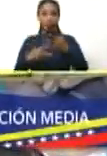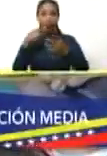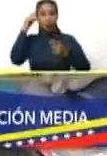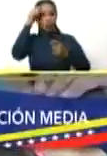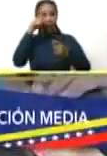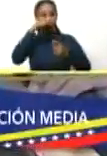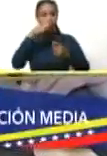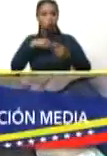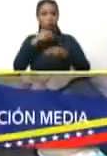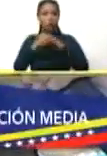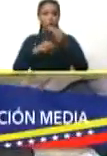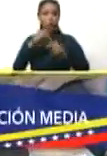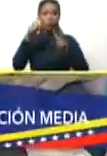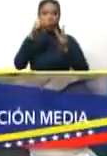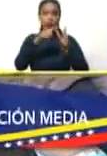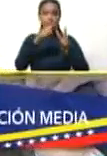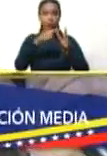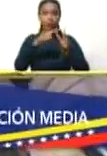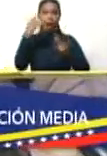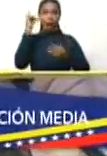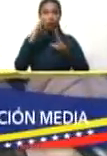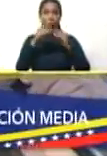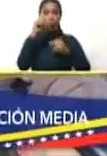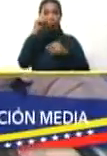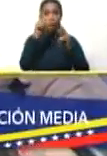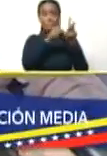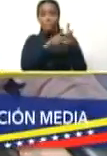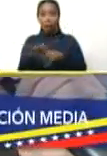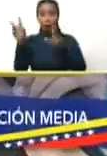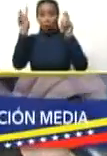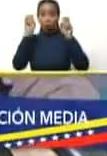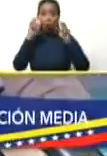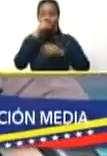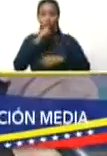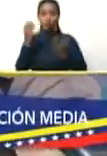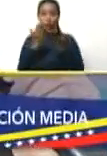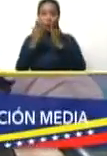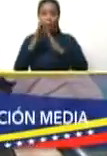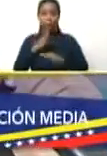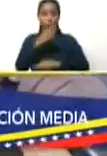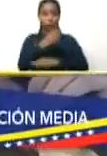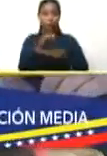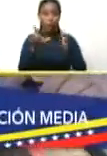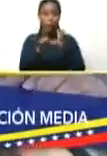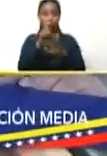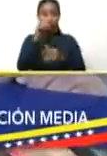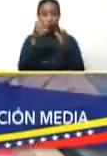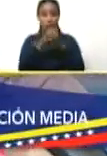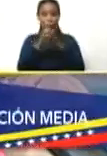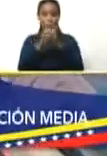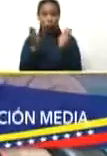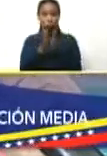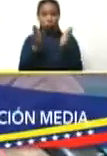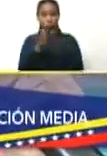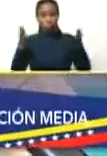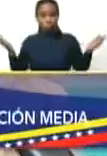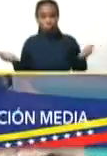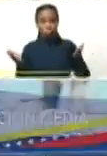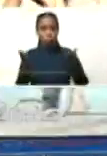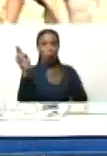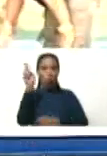que sacamos por BTV y tenemos todo un plan para este nuevo año escolar, ir a los liceos con una brigada a incentivar el uso de nuestra